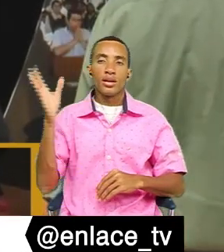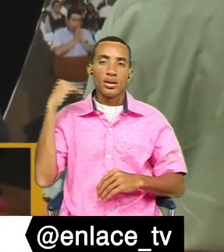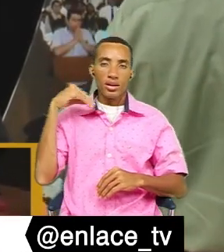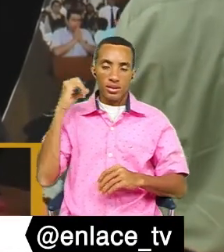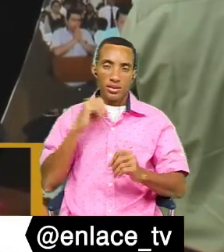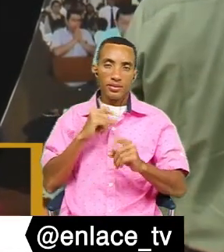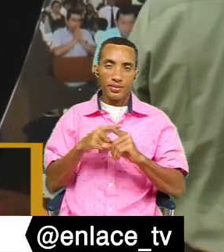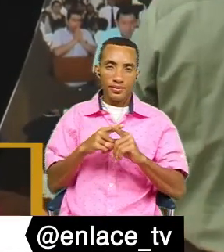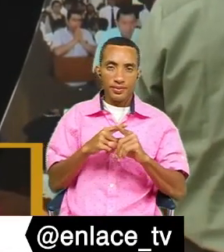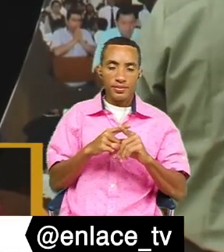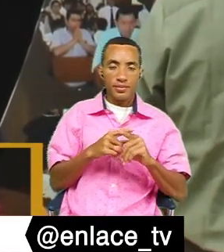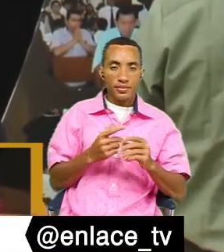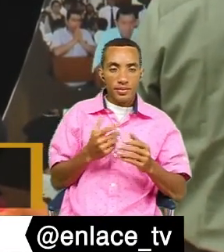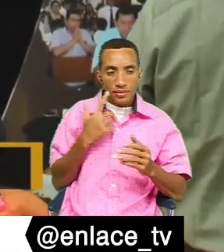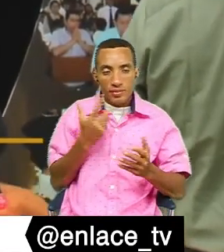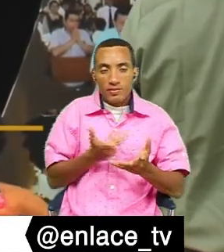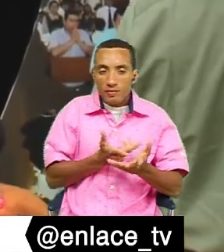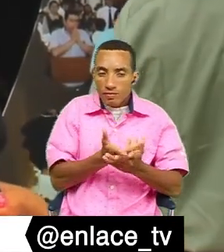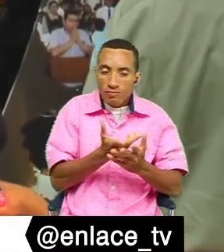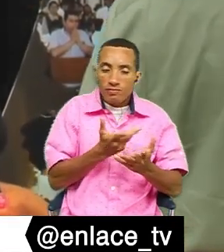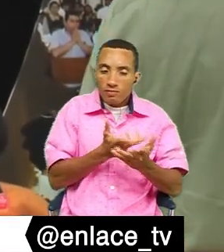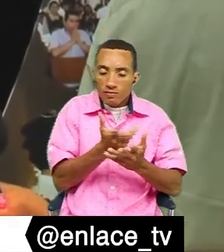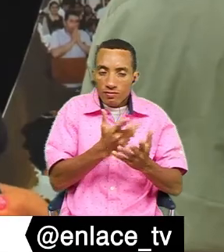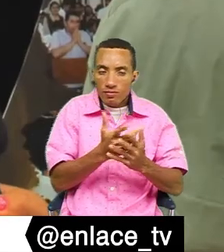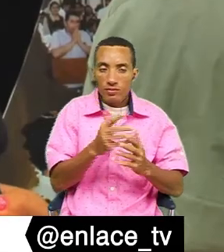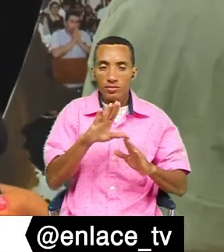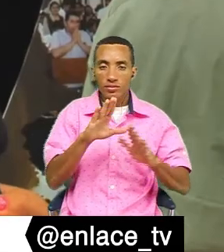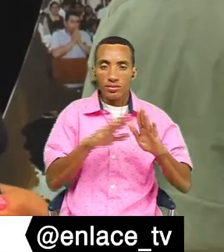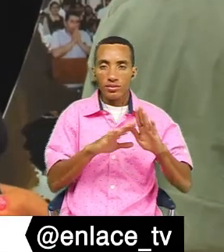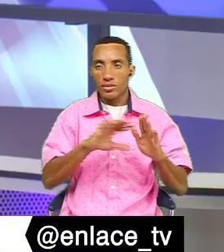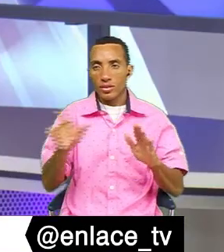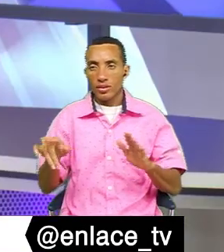desarrollo económico, pasa también a asesora de despacho.